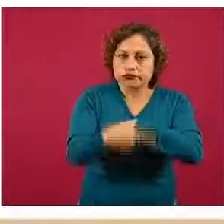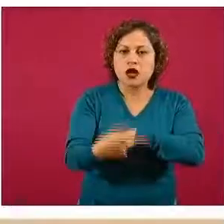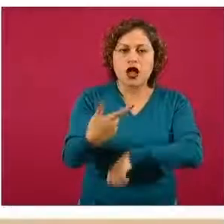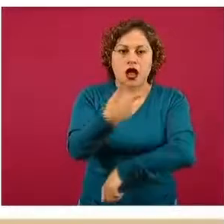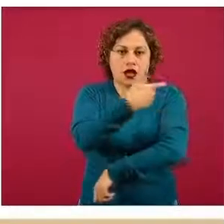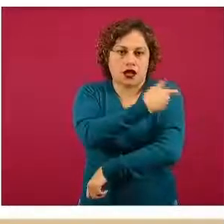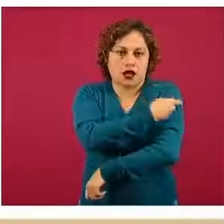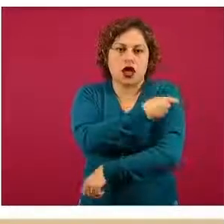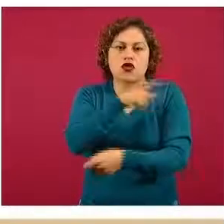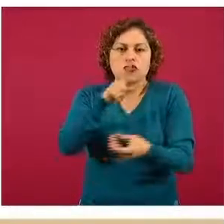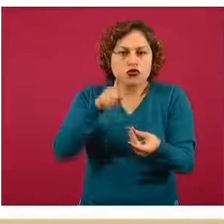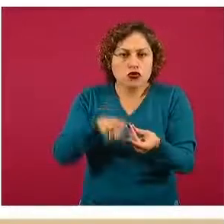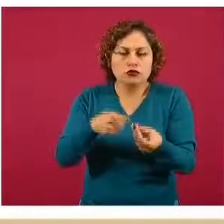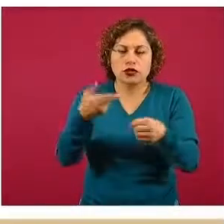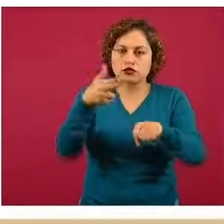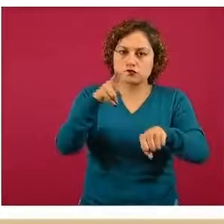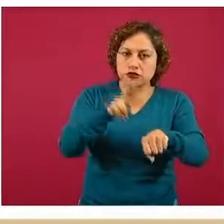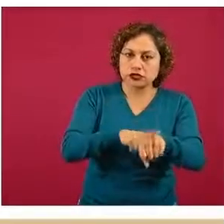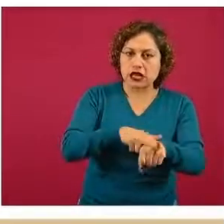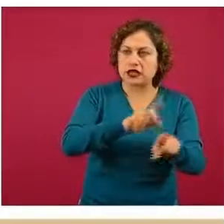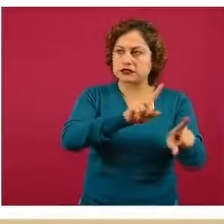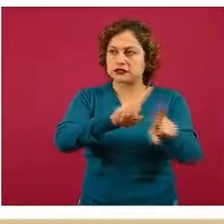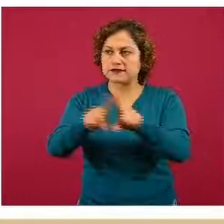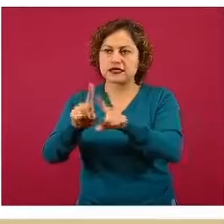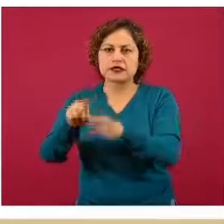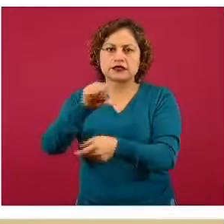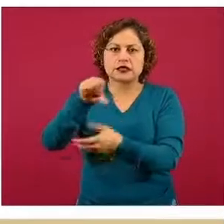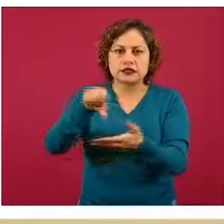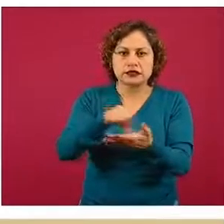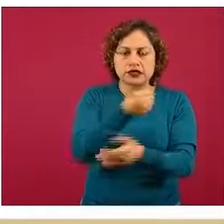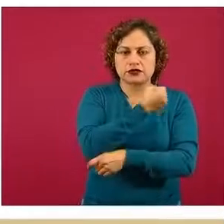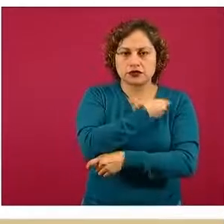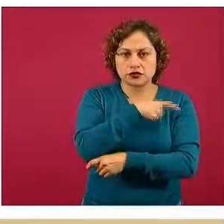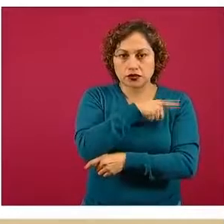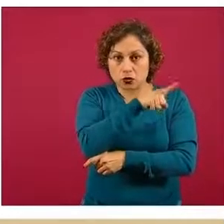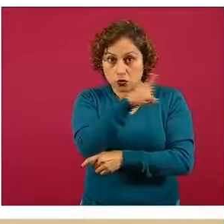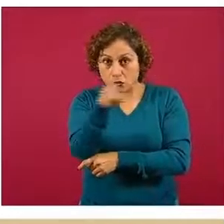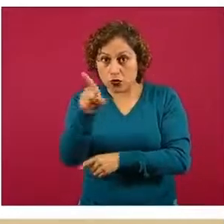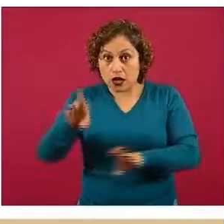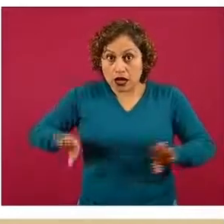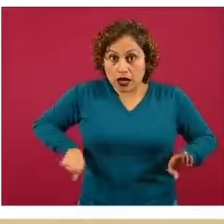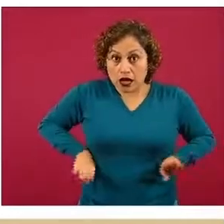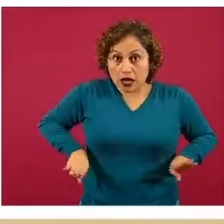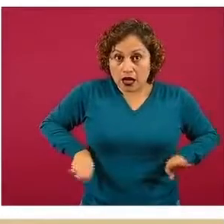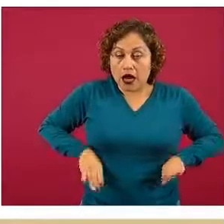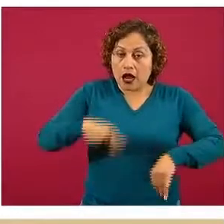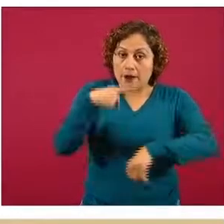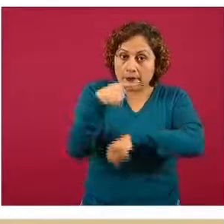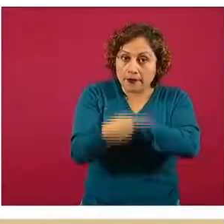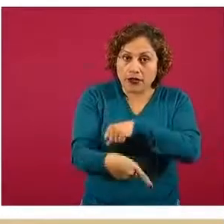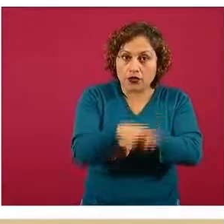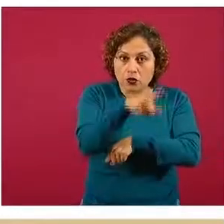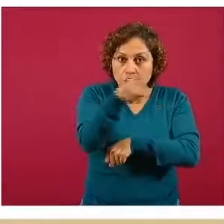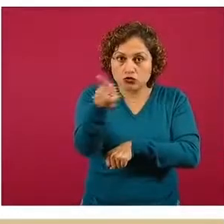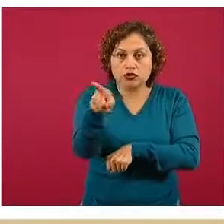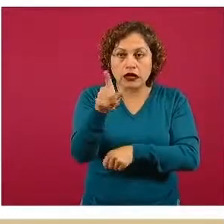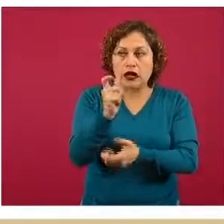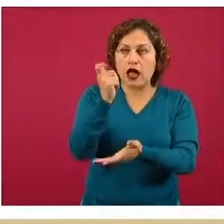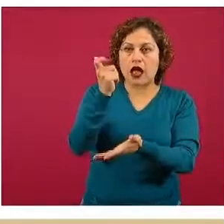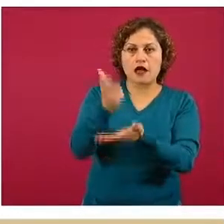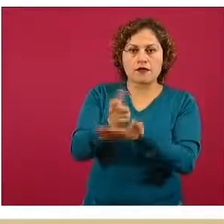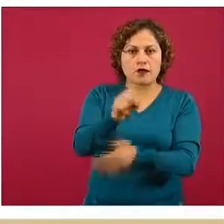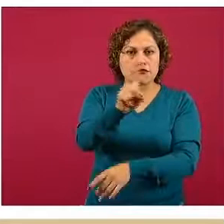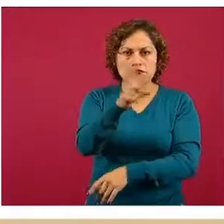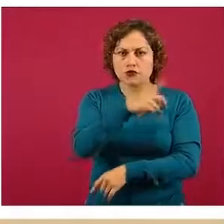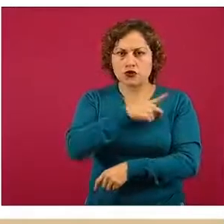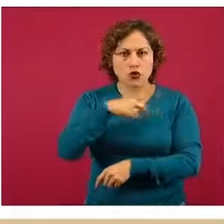de manera institucional. Por lo tanto, si usted pertenece a alguna de estas poblaciones de riesgo, usted no debe de pagar por la vacuna.